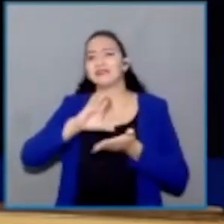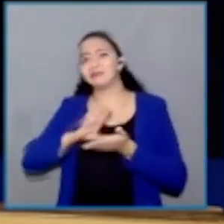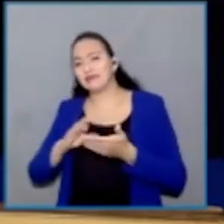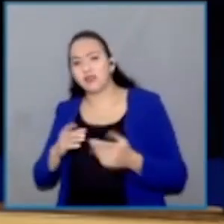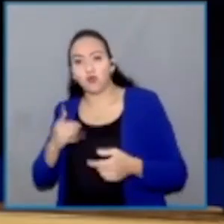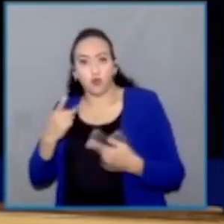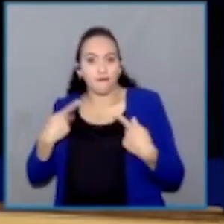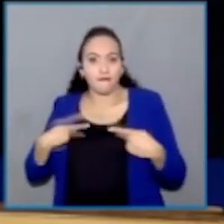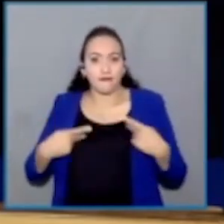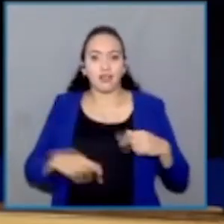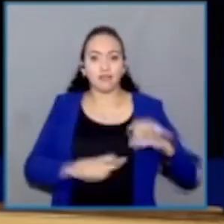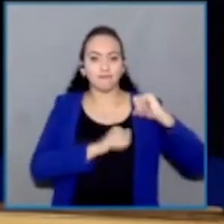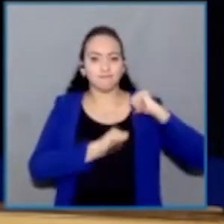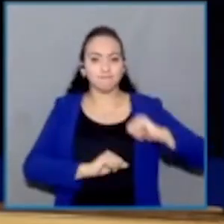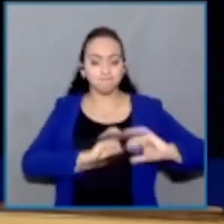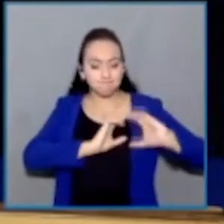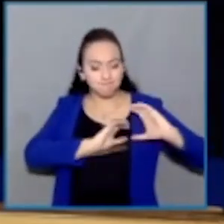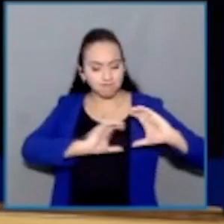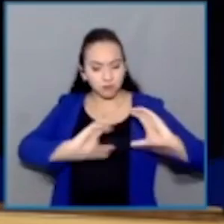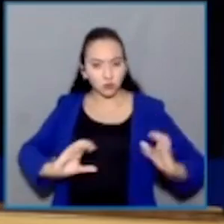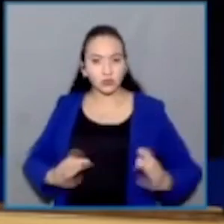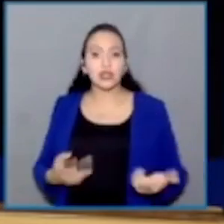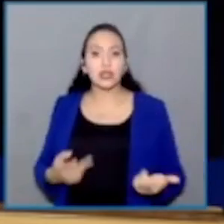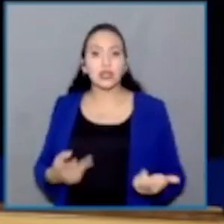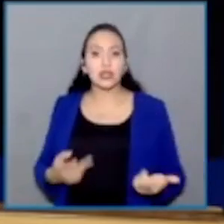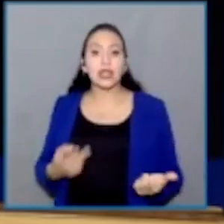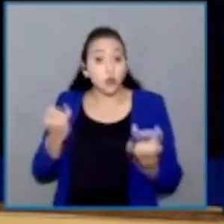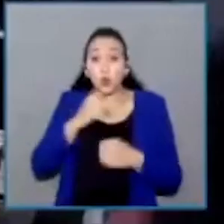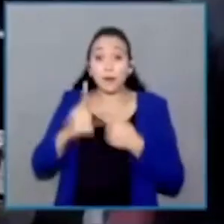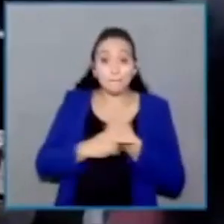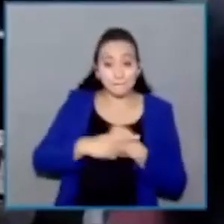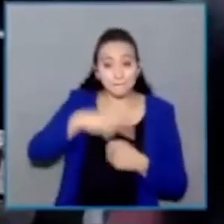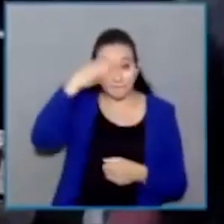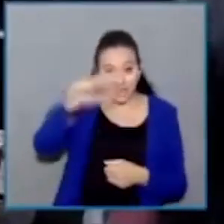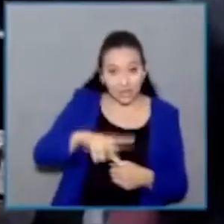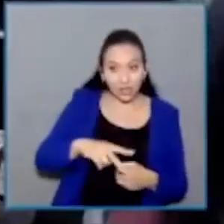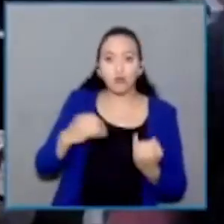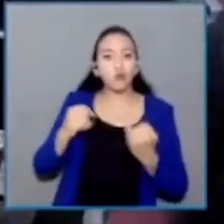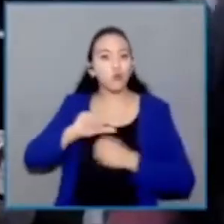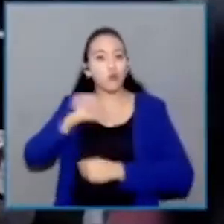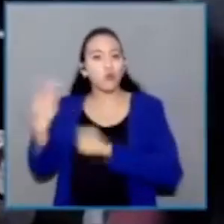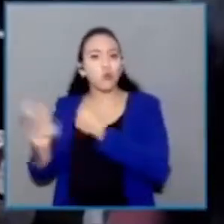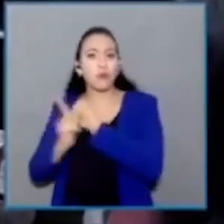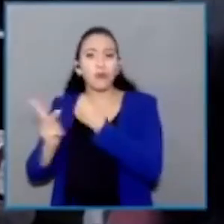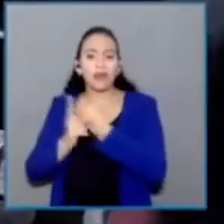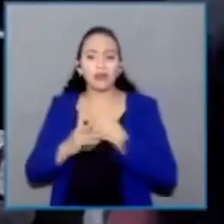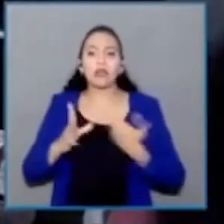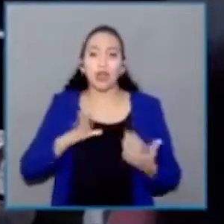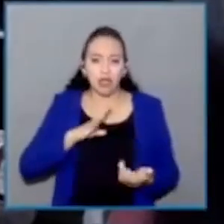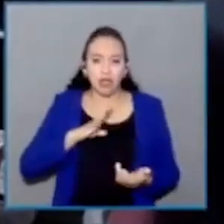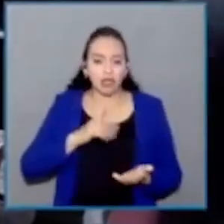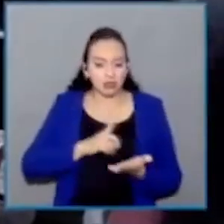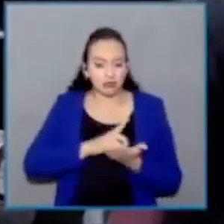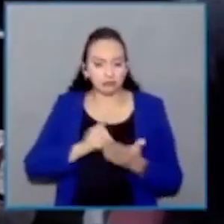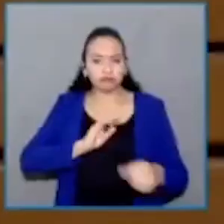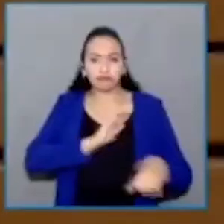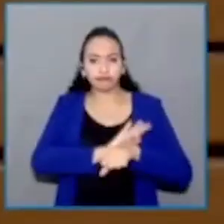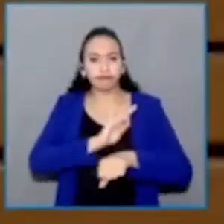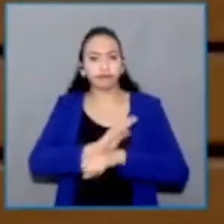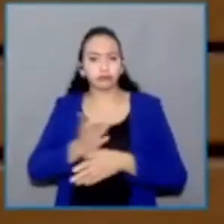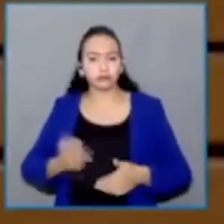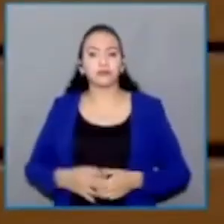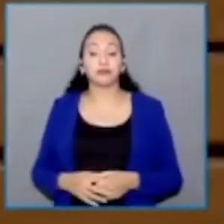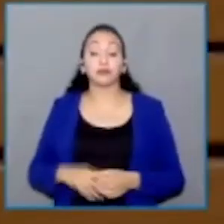en el ámbito internacional y por encontrar sistemas que realmente lo garanticen. La coordinadora de la organización Yo Cuido